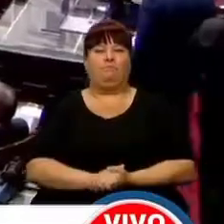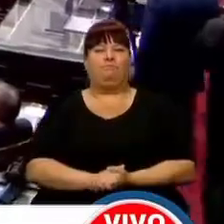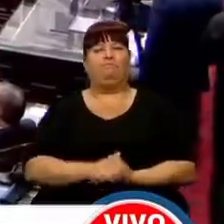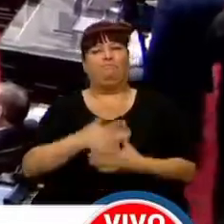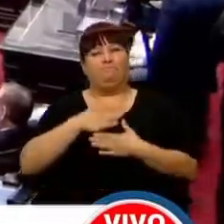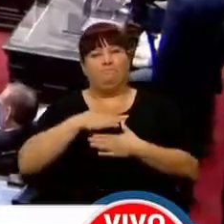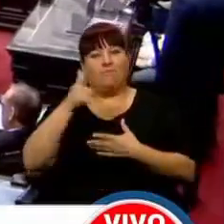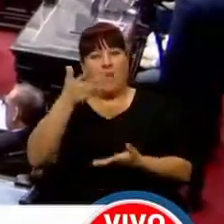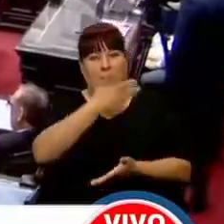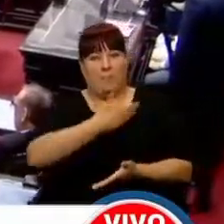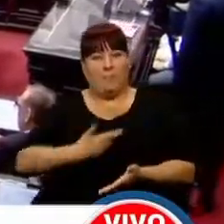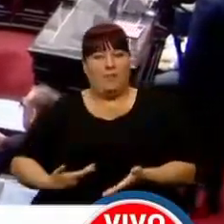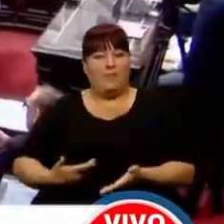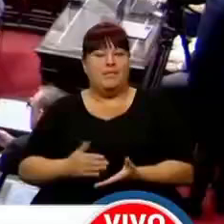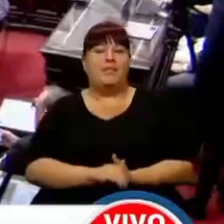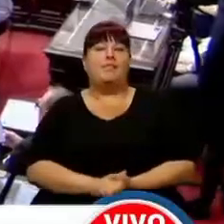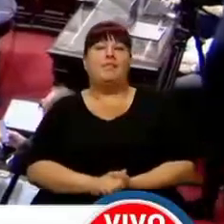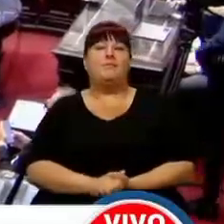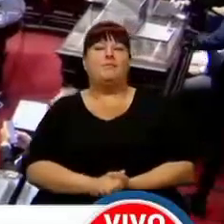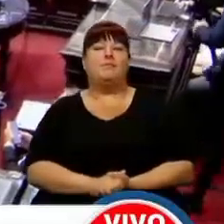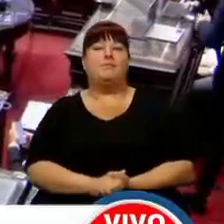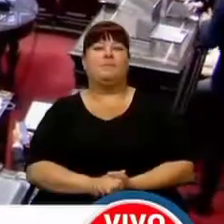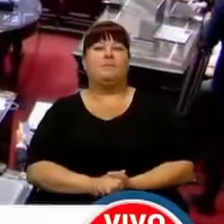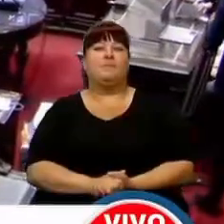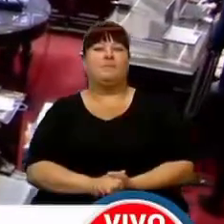mi querido presidente,